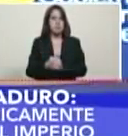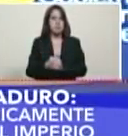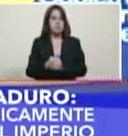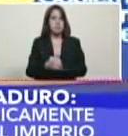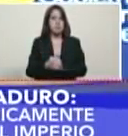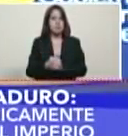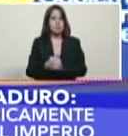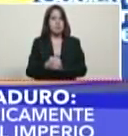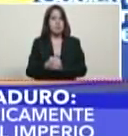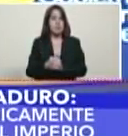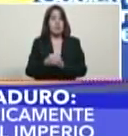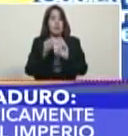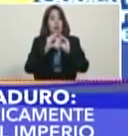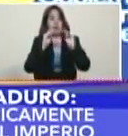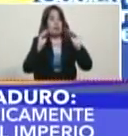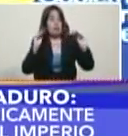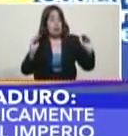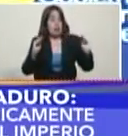a los innovadores,